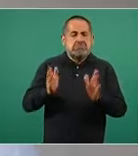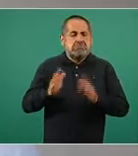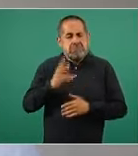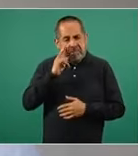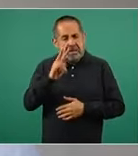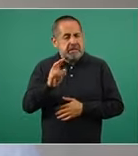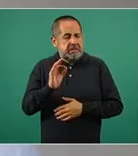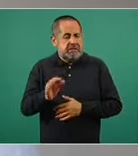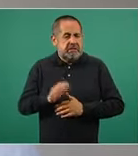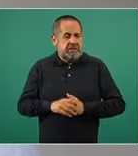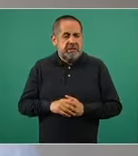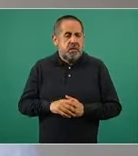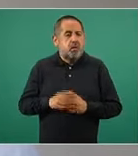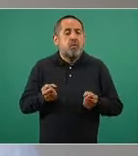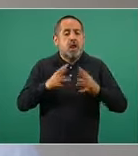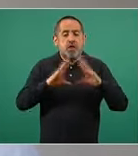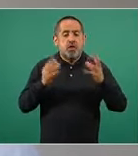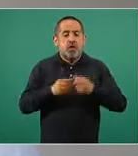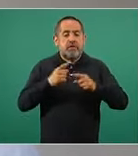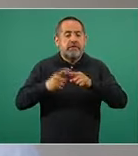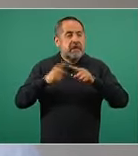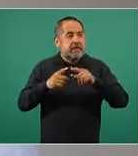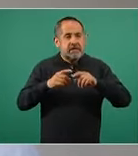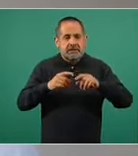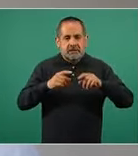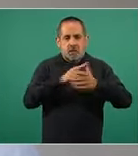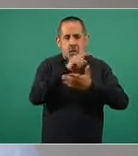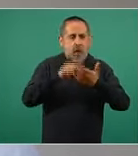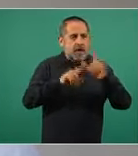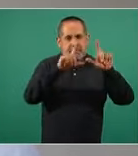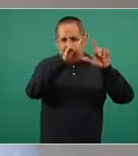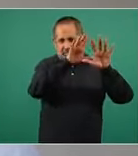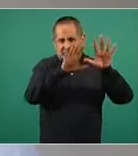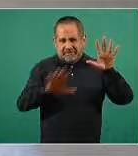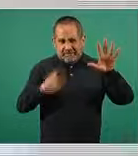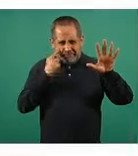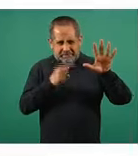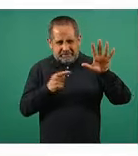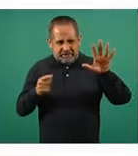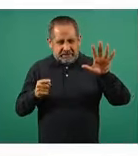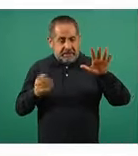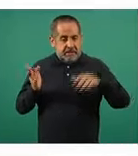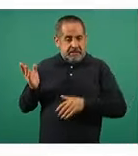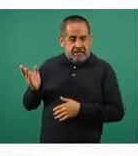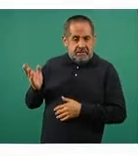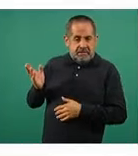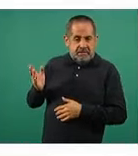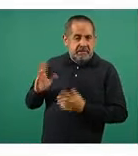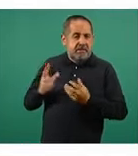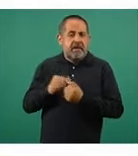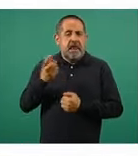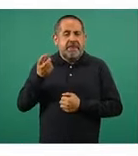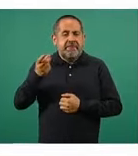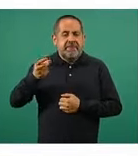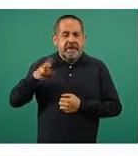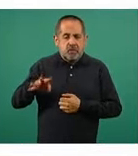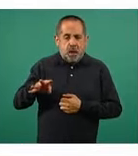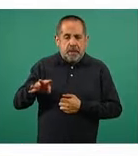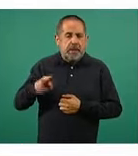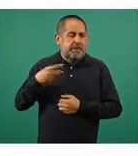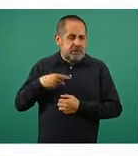verlas distribuidas en las diferentes tablas que tenemos en la parte inferior, en donde pues son 39 que se han asociado a